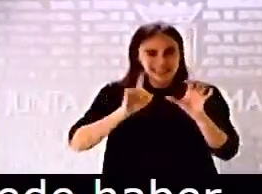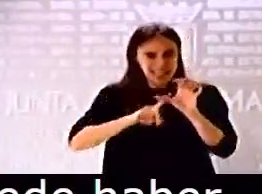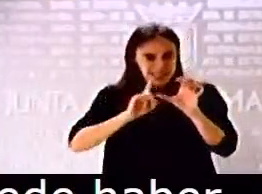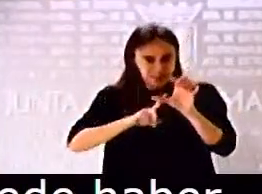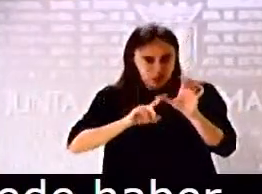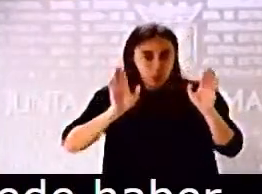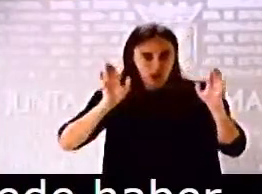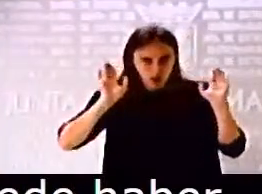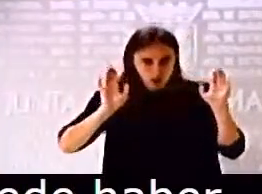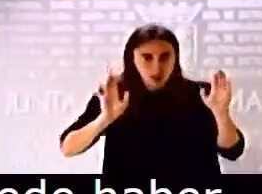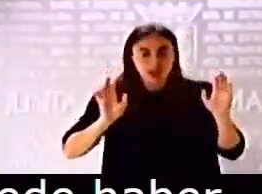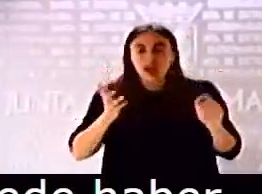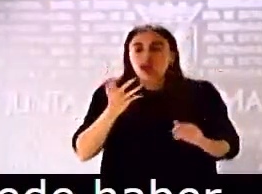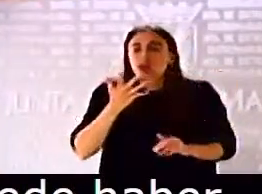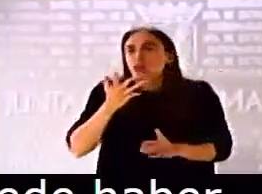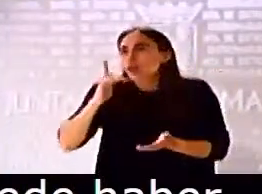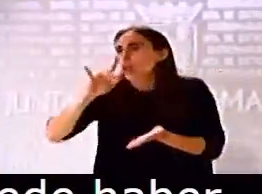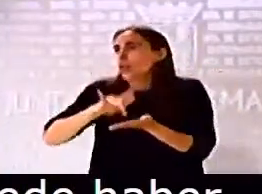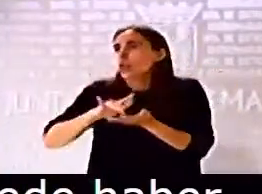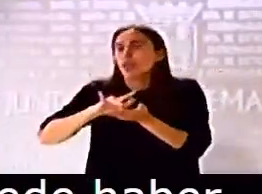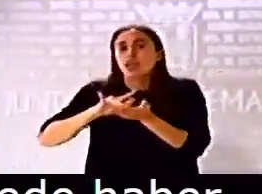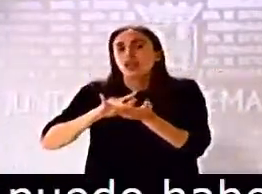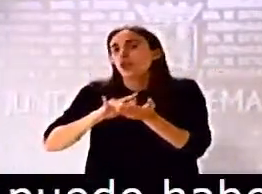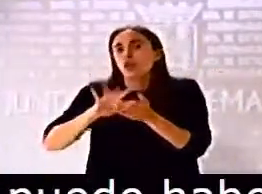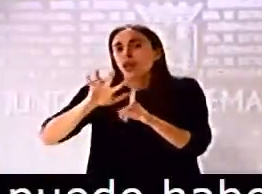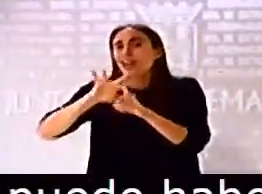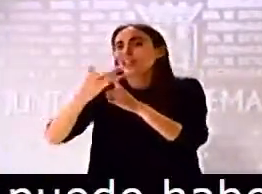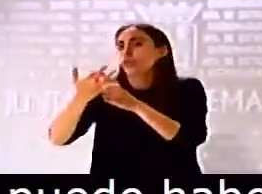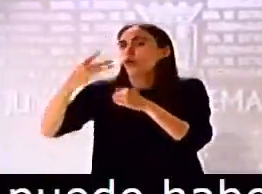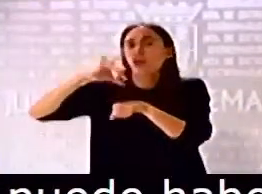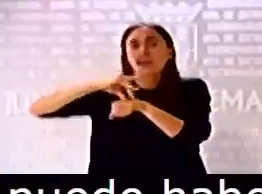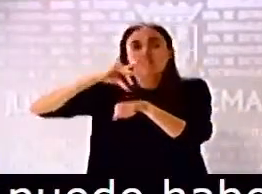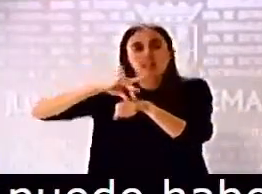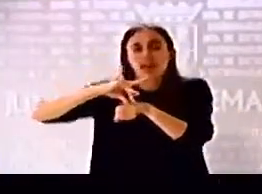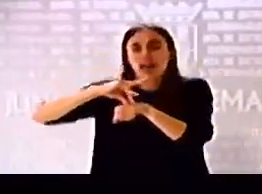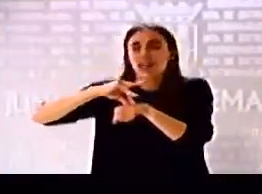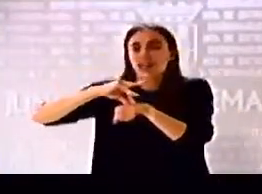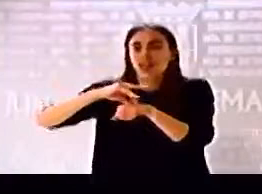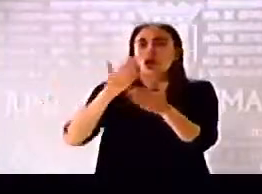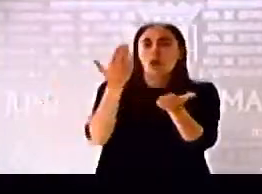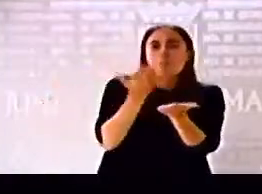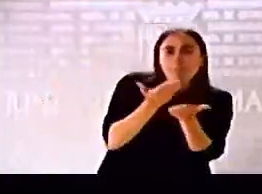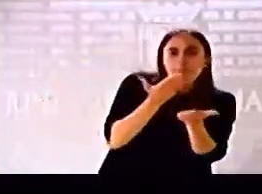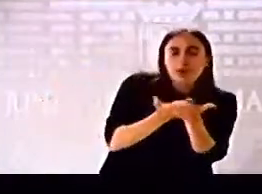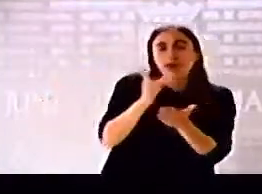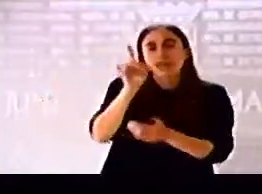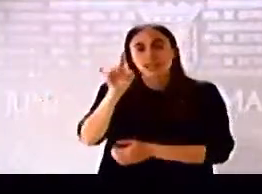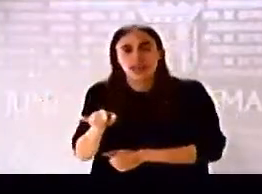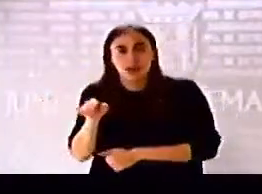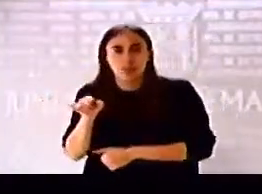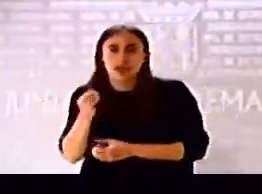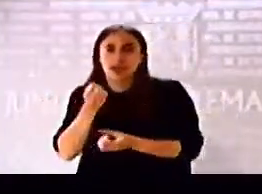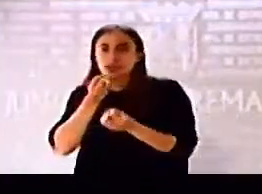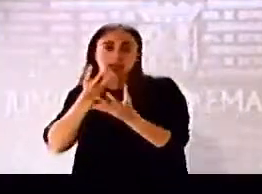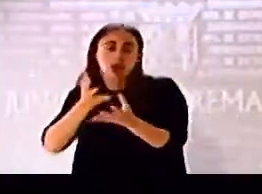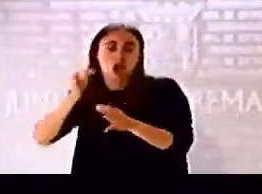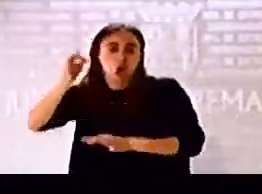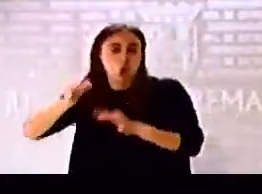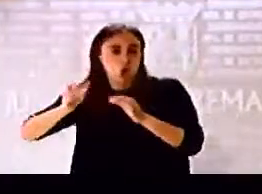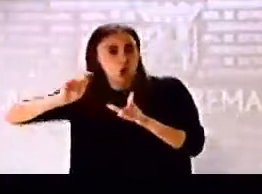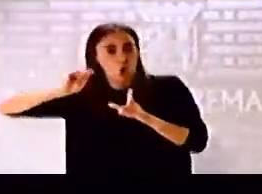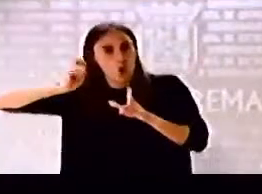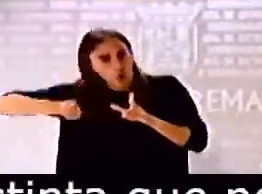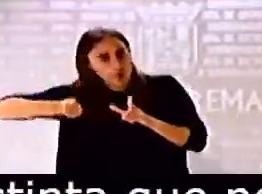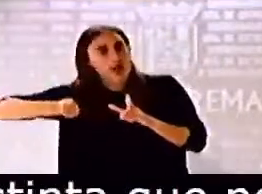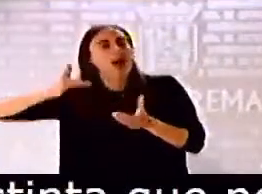cosa distinta es que por las circunstancias epidemiológicas, argumentado y con ratificación judicial, tengamos que hacer